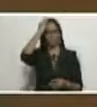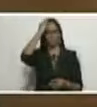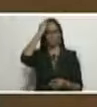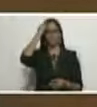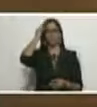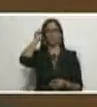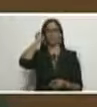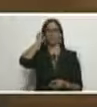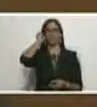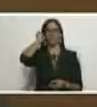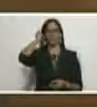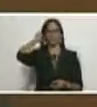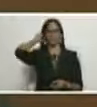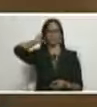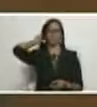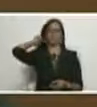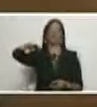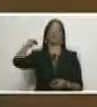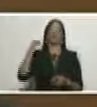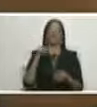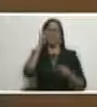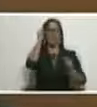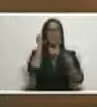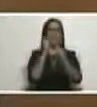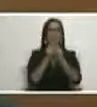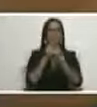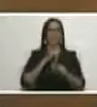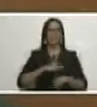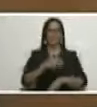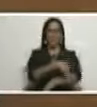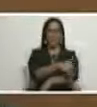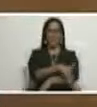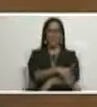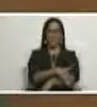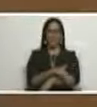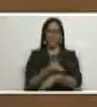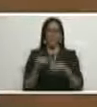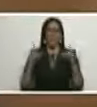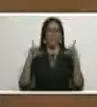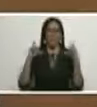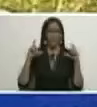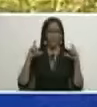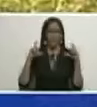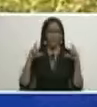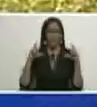La esperanza está en la calle. Esta fue la foto